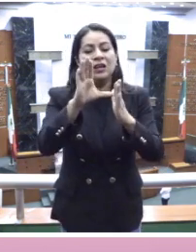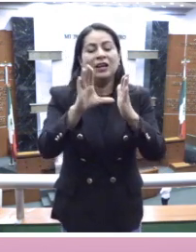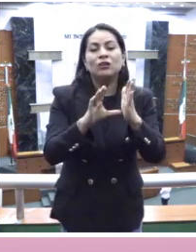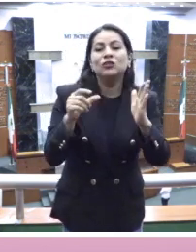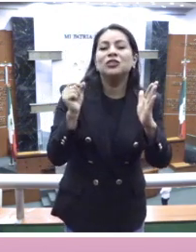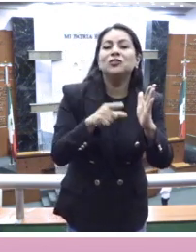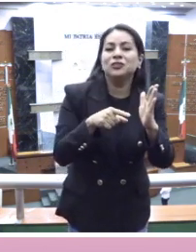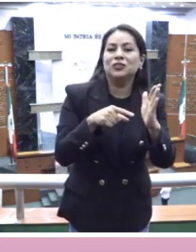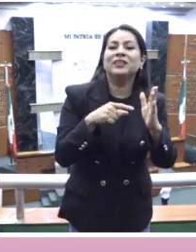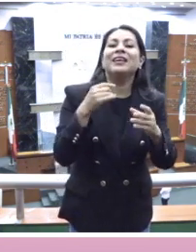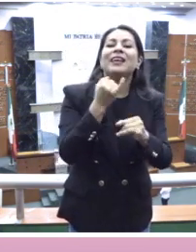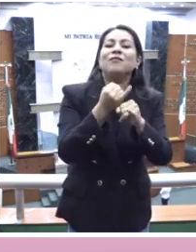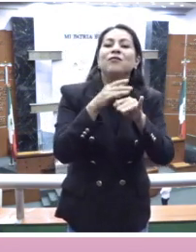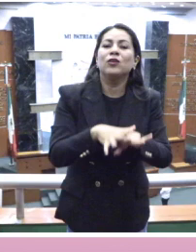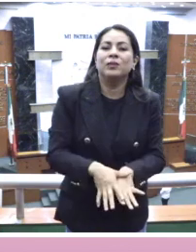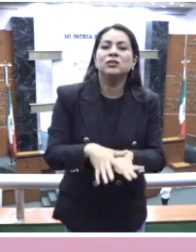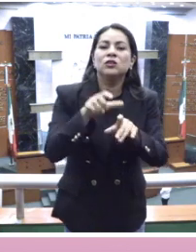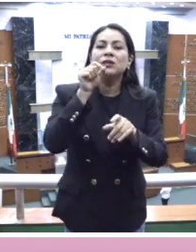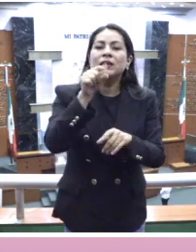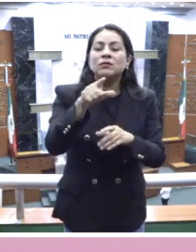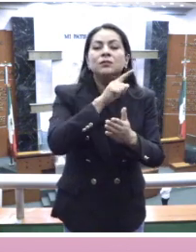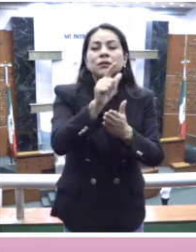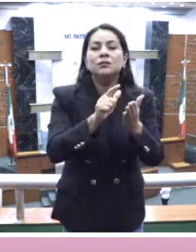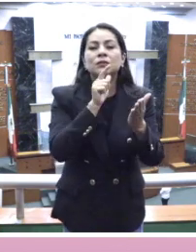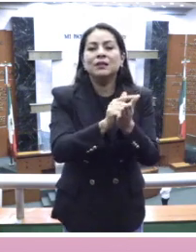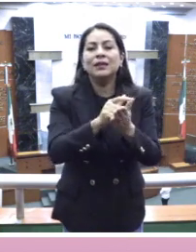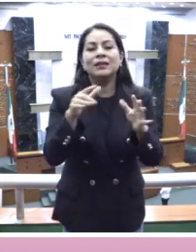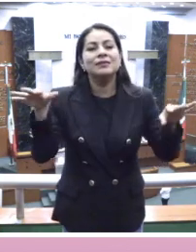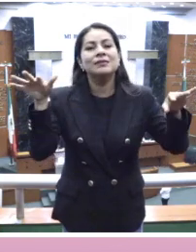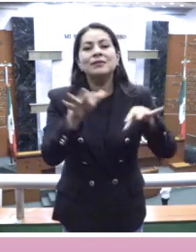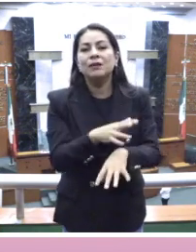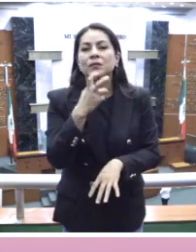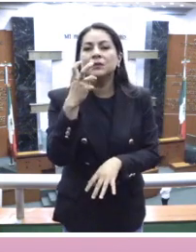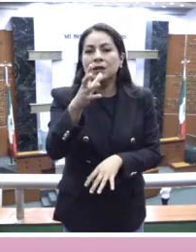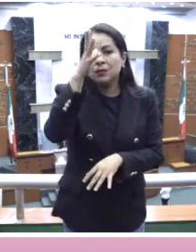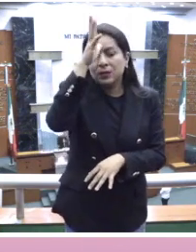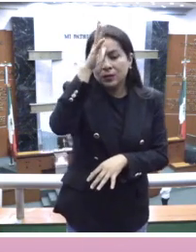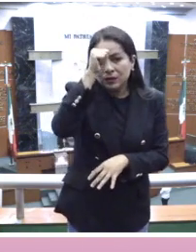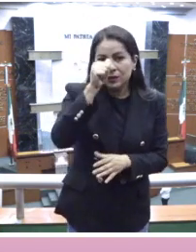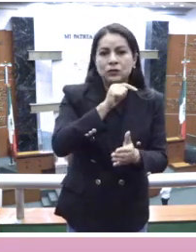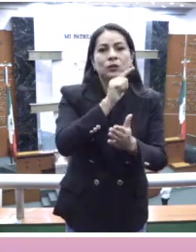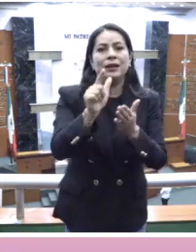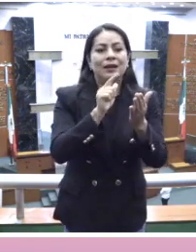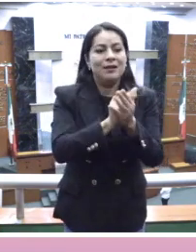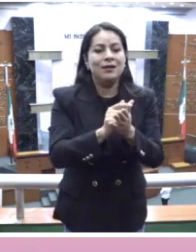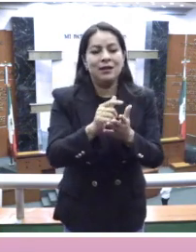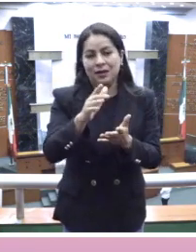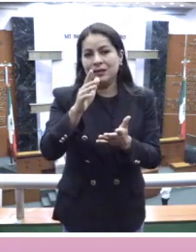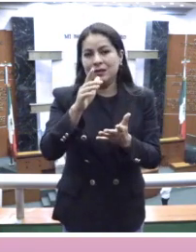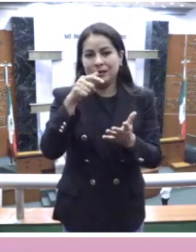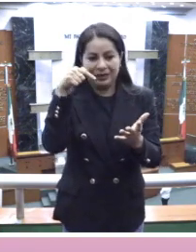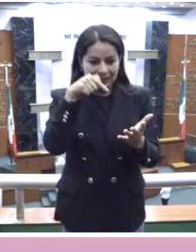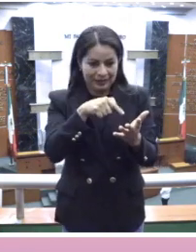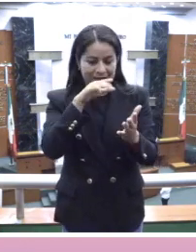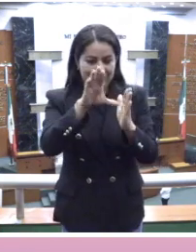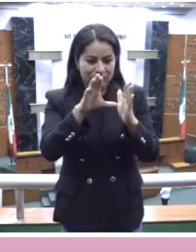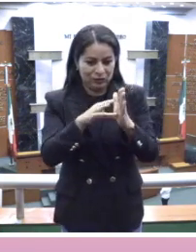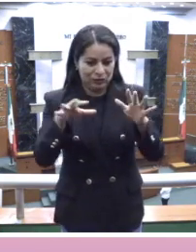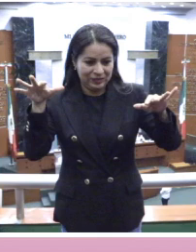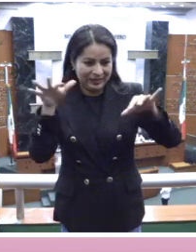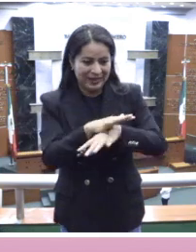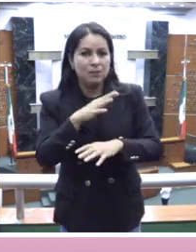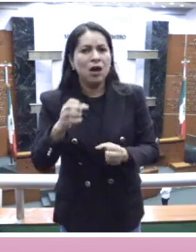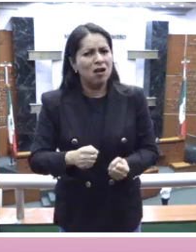constitucionalidad del contenido de tales reformas. Conforme a ello, la reforma constitucional en estudio refuerza la